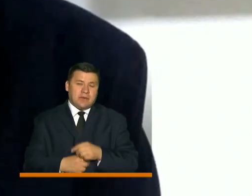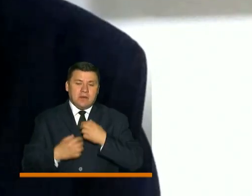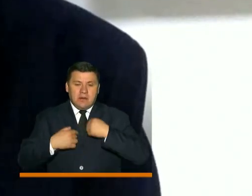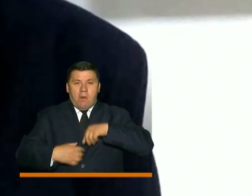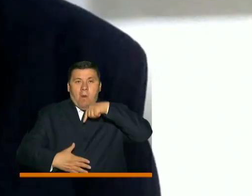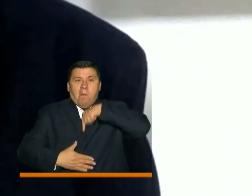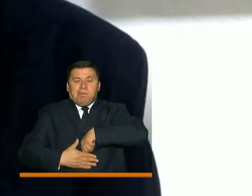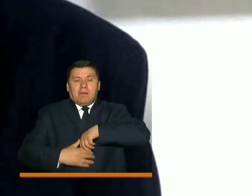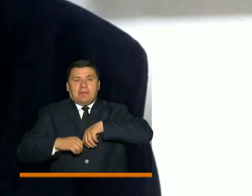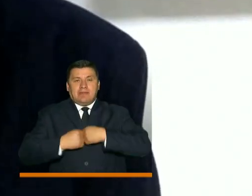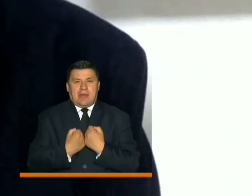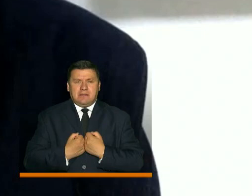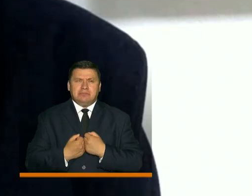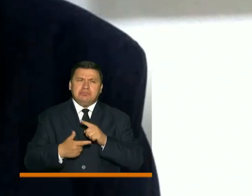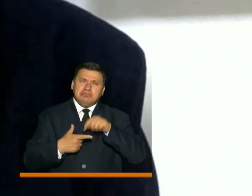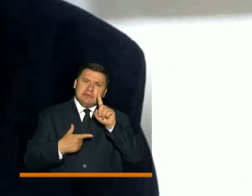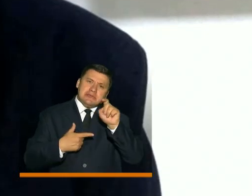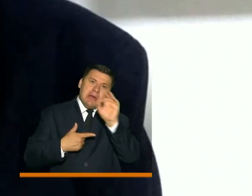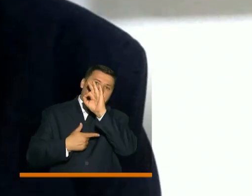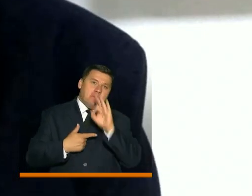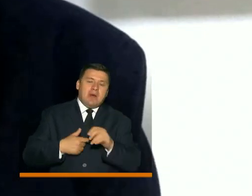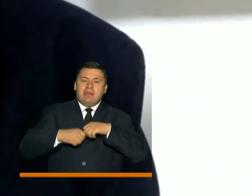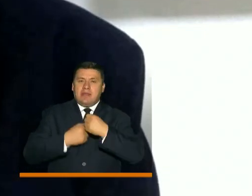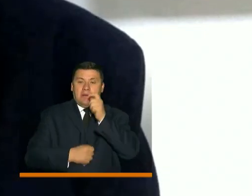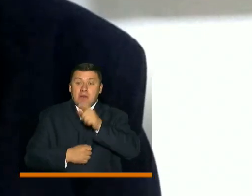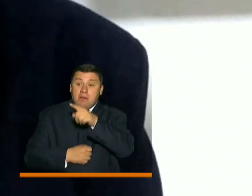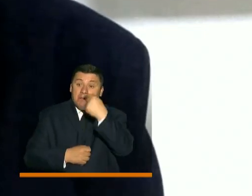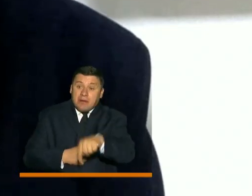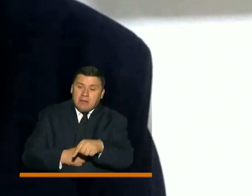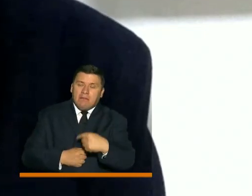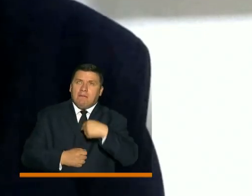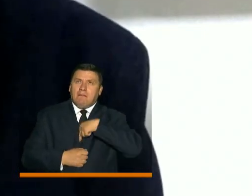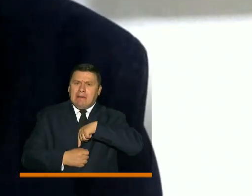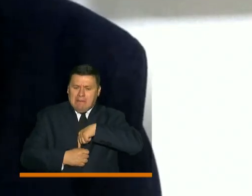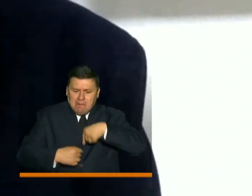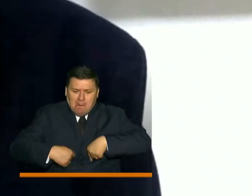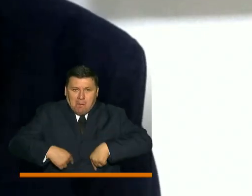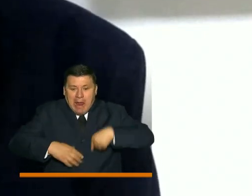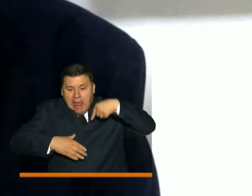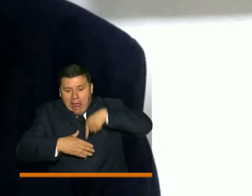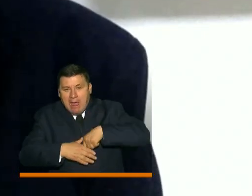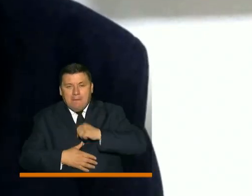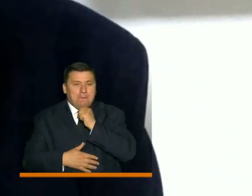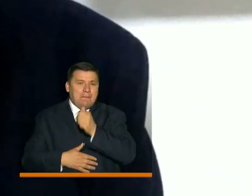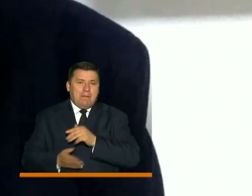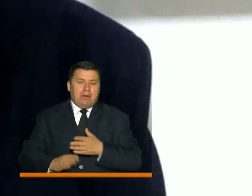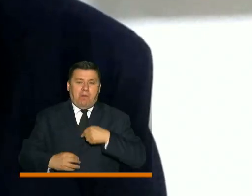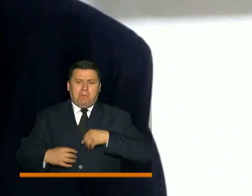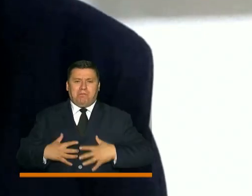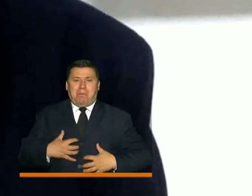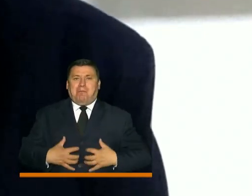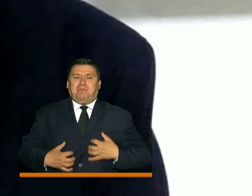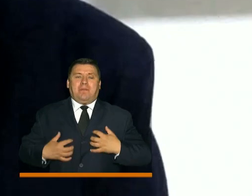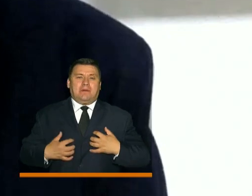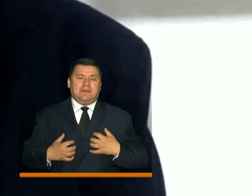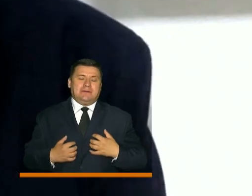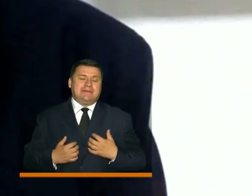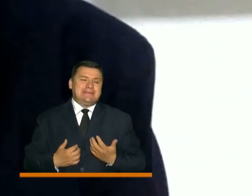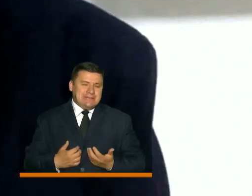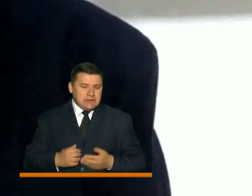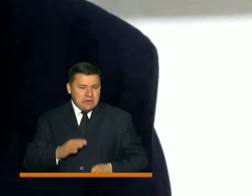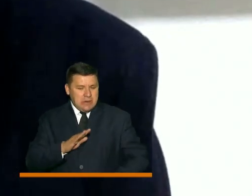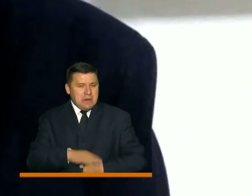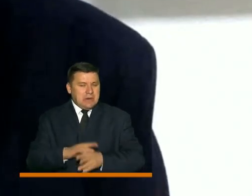multiorgánico, que puede ocurrir en el 6% de los pacientes. Entonces, ese es el que nos va a llevar mayor letalidad. De todas maneras,